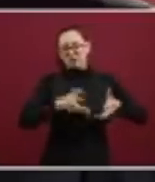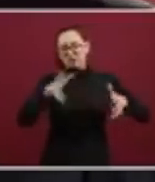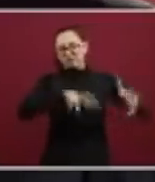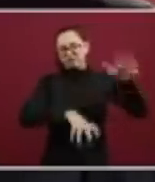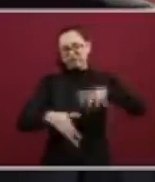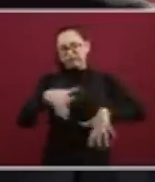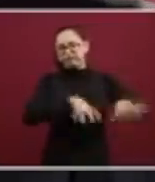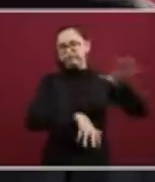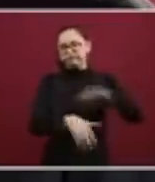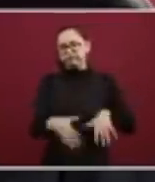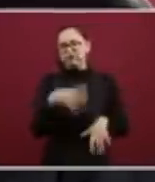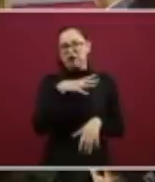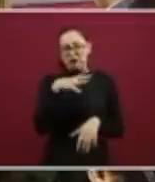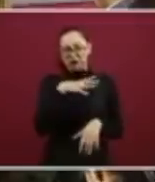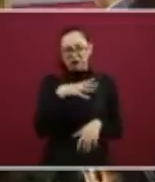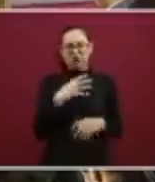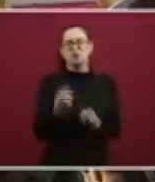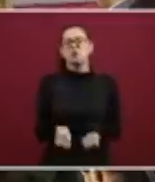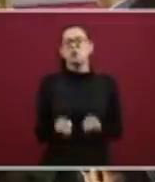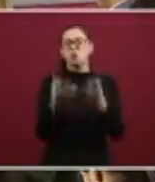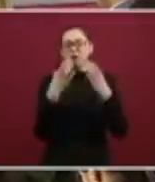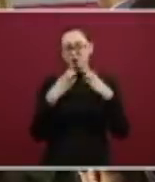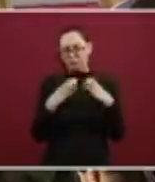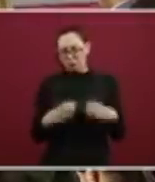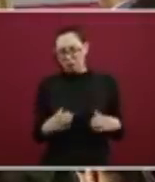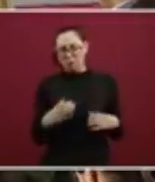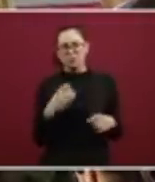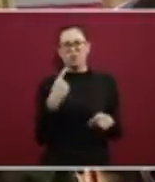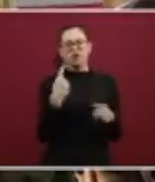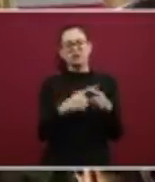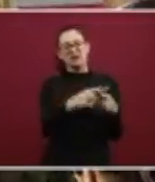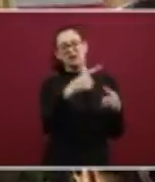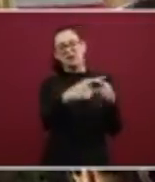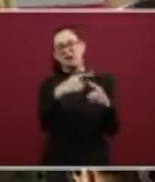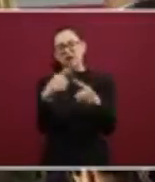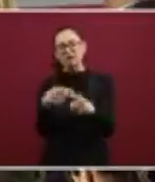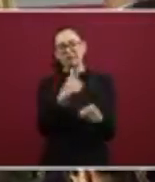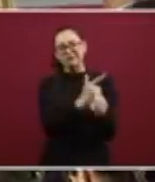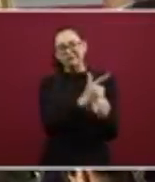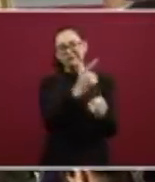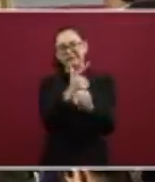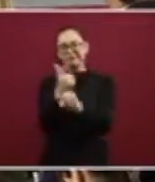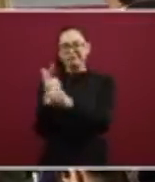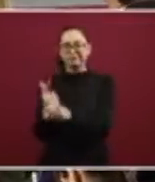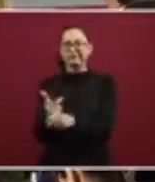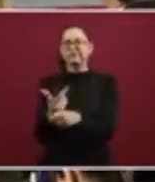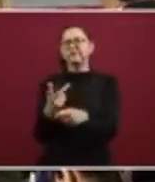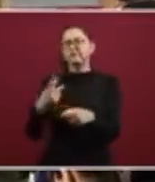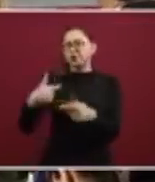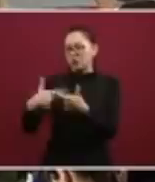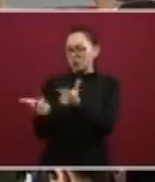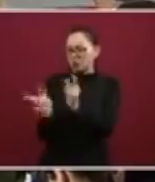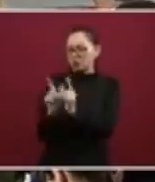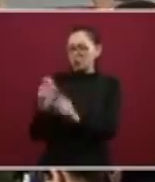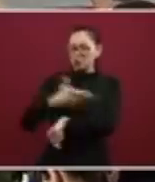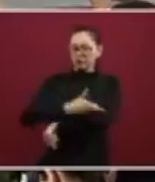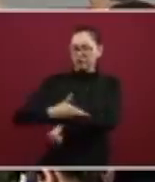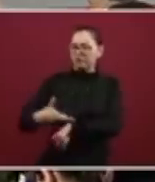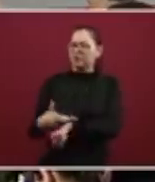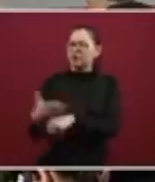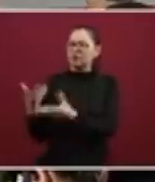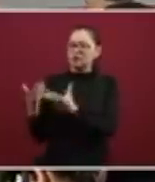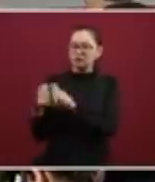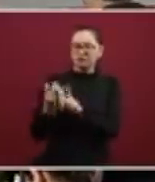la identificación de cuerpos con el apoyo de familiares de víctimas